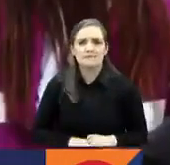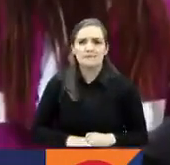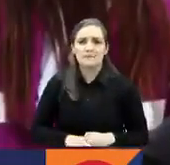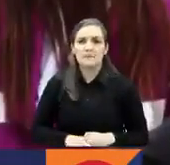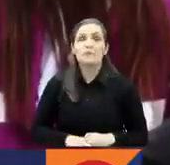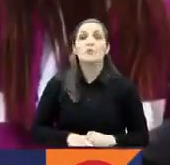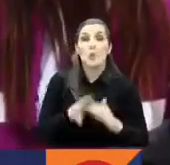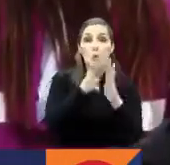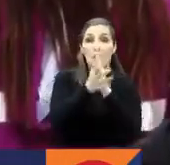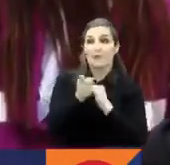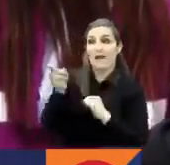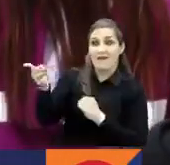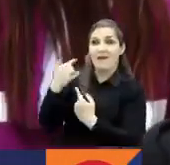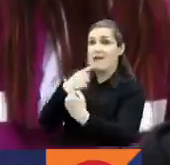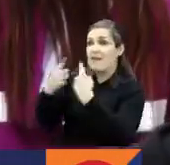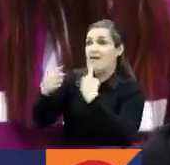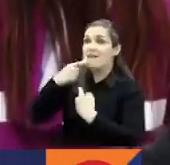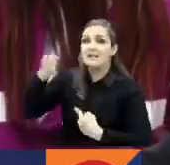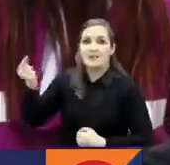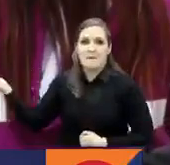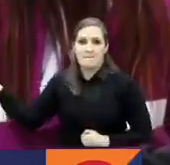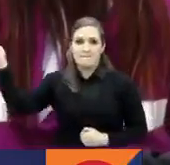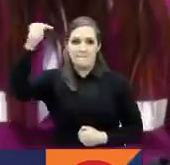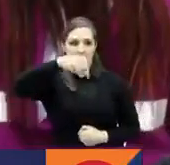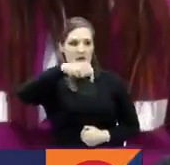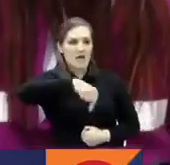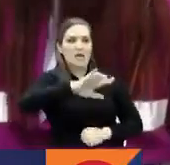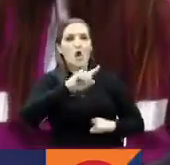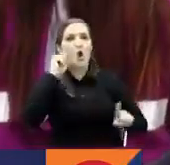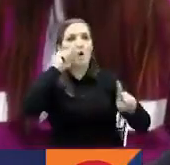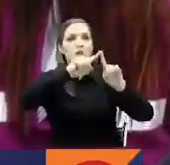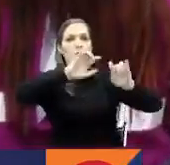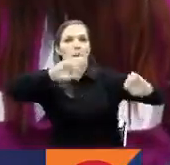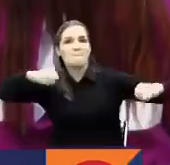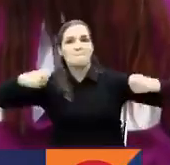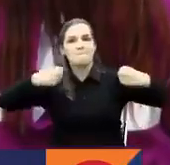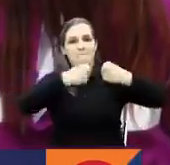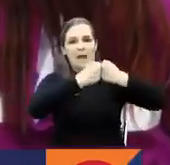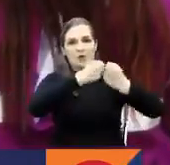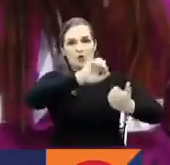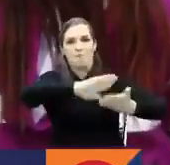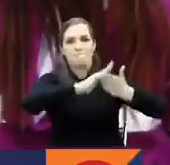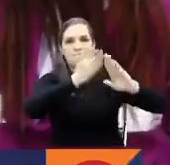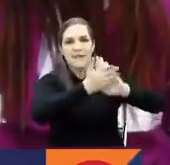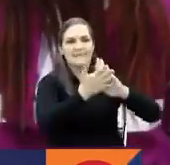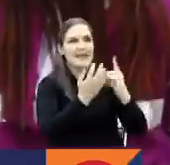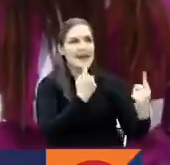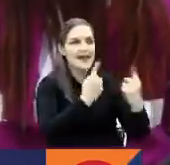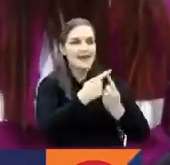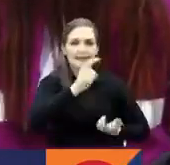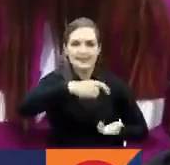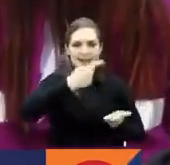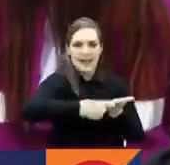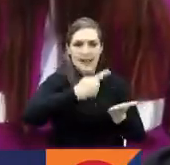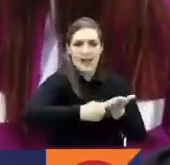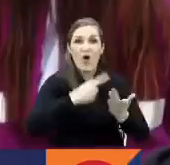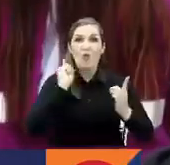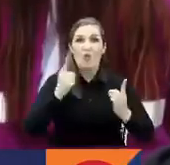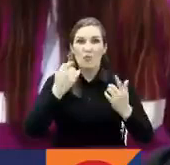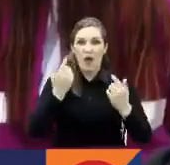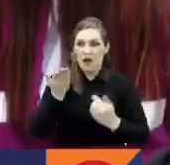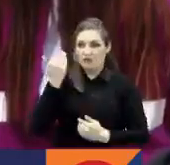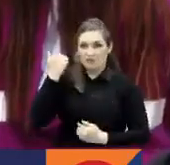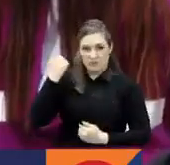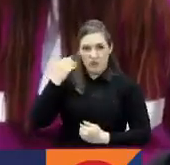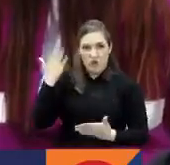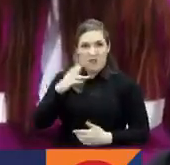Lo que ellos manifiestan es que vienen a firmar un pacto por la paz con las fuerzas públicas para bajar un poco pues todo lo que sucedió